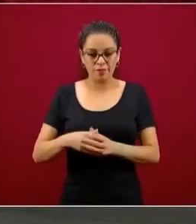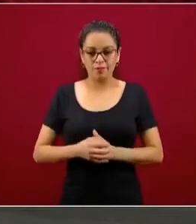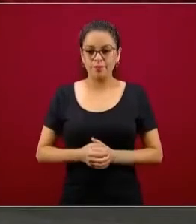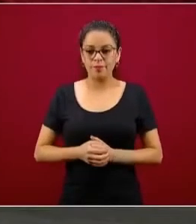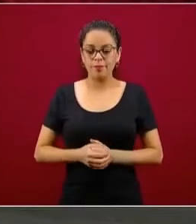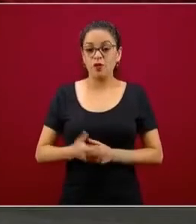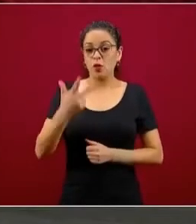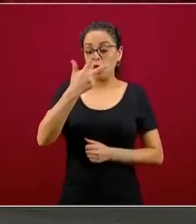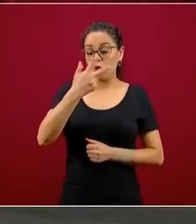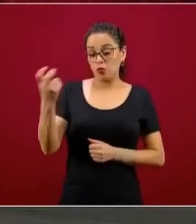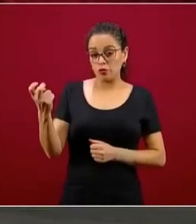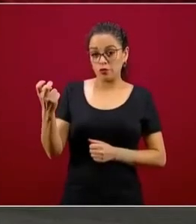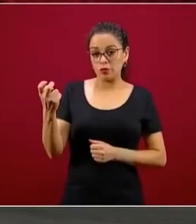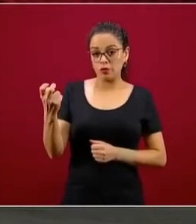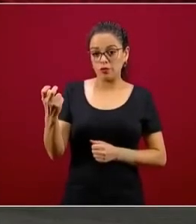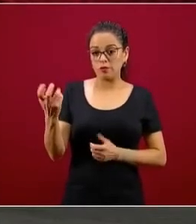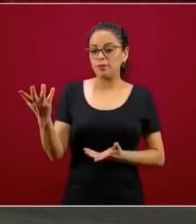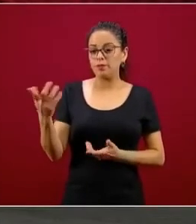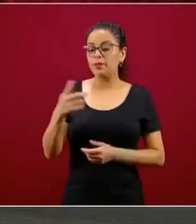estas